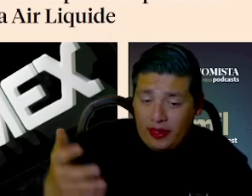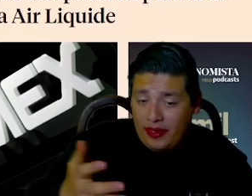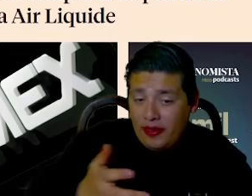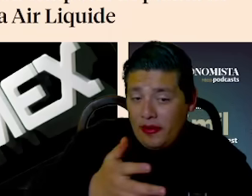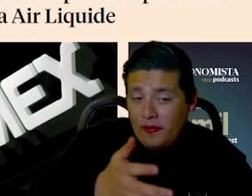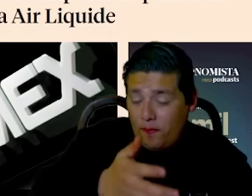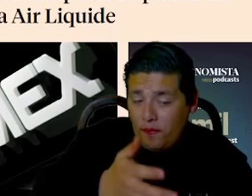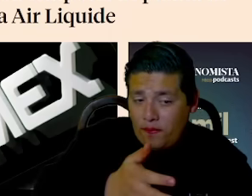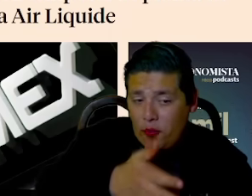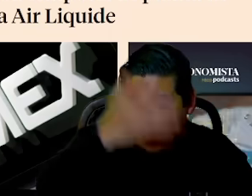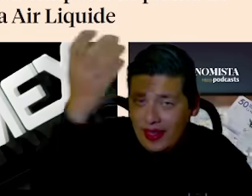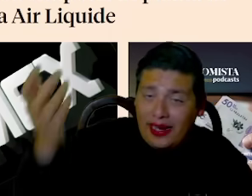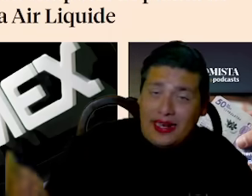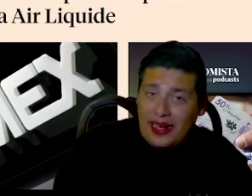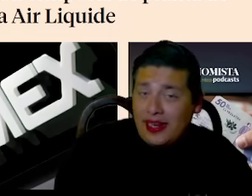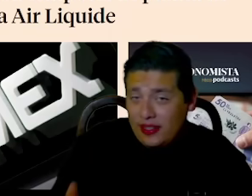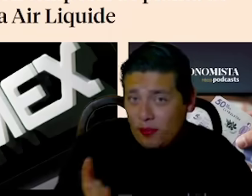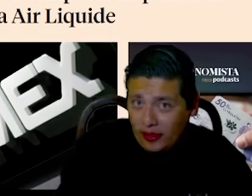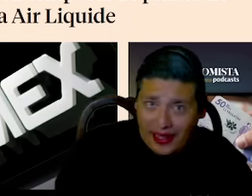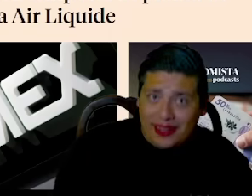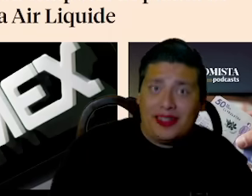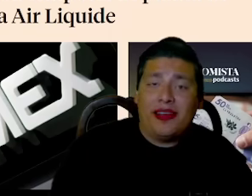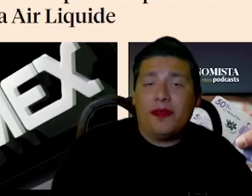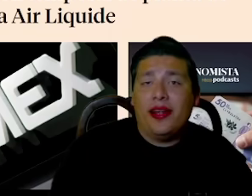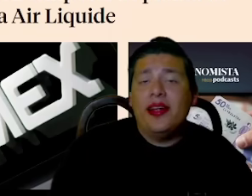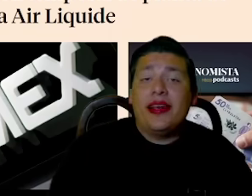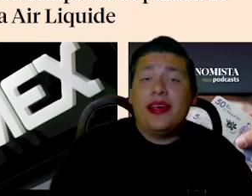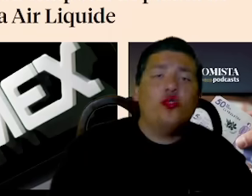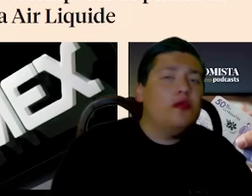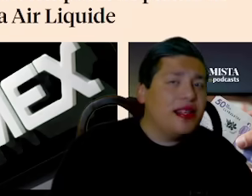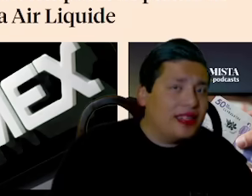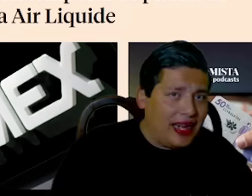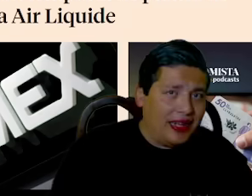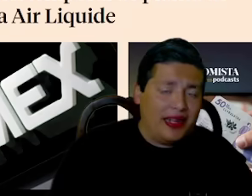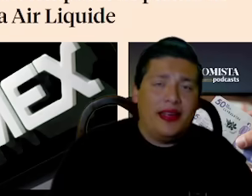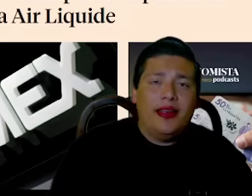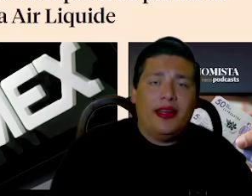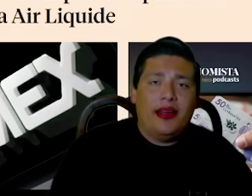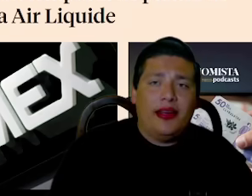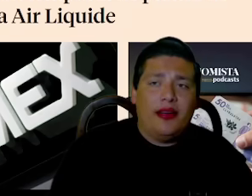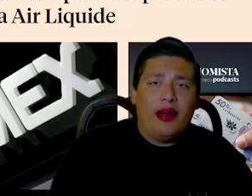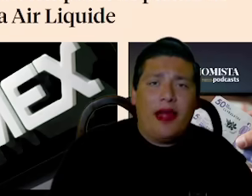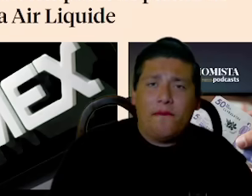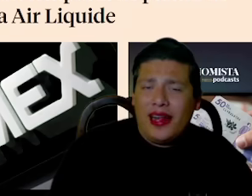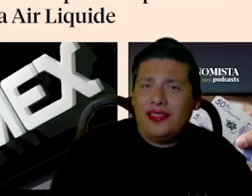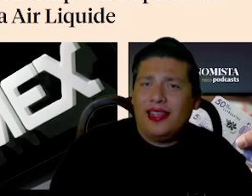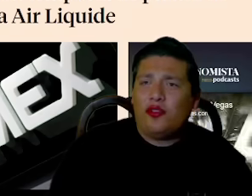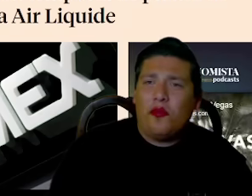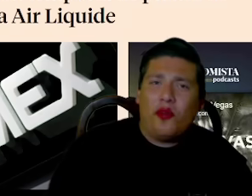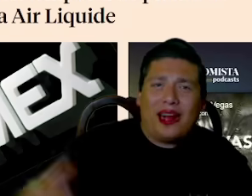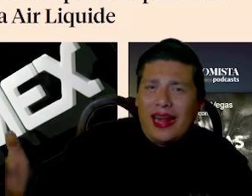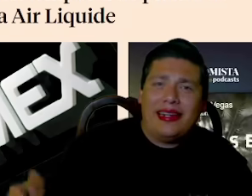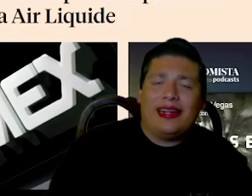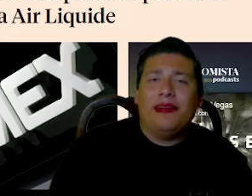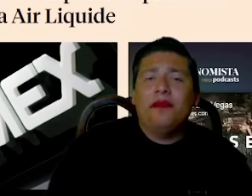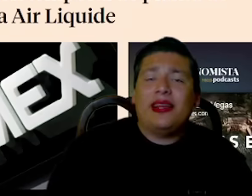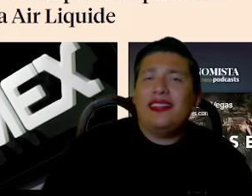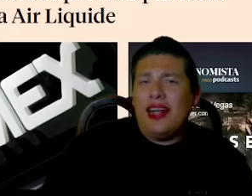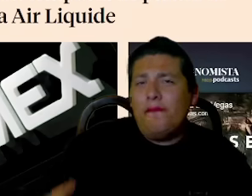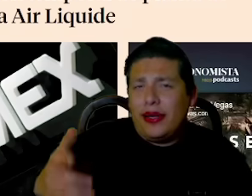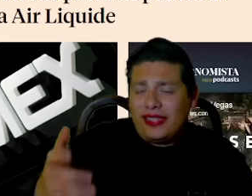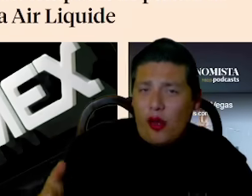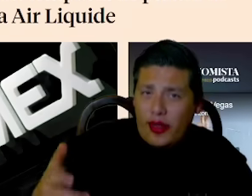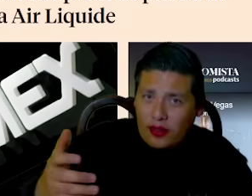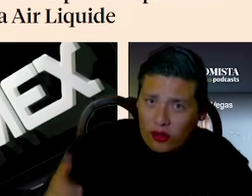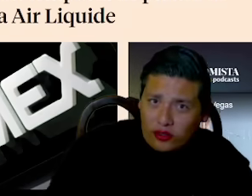que pueden generarse, porque este también es un mensaje a empresas como Cálica,